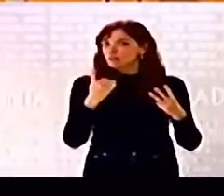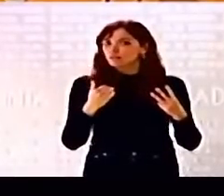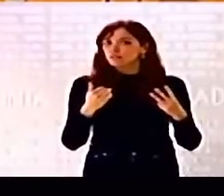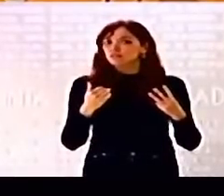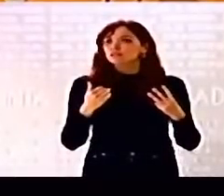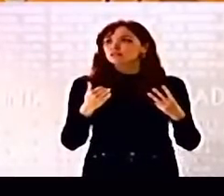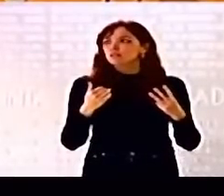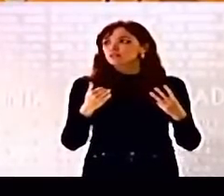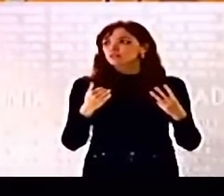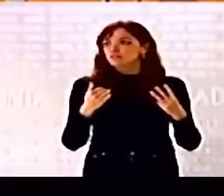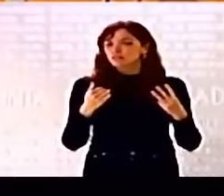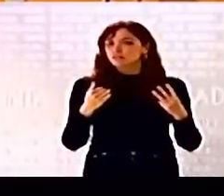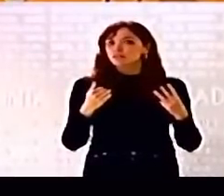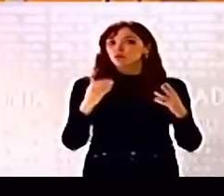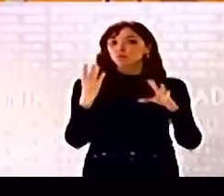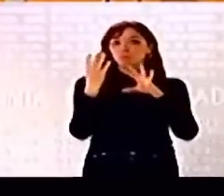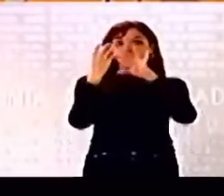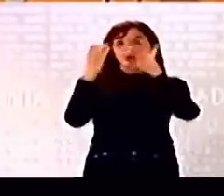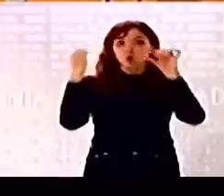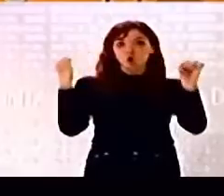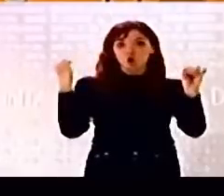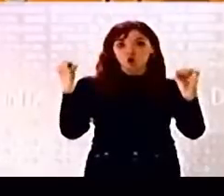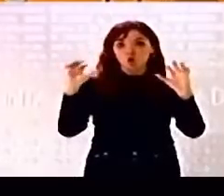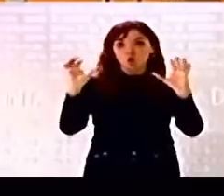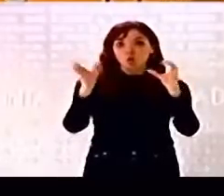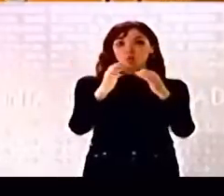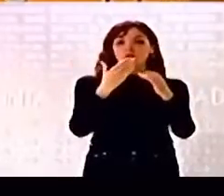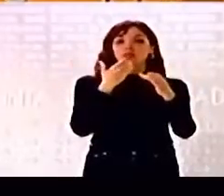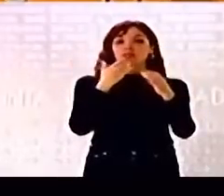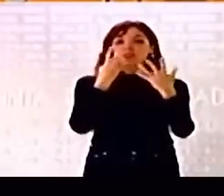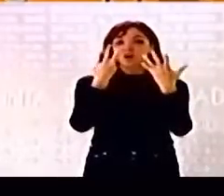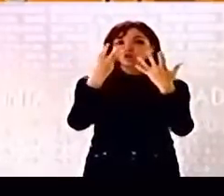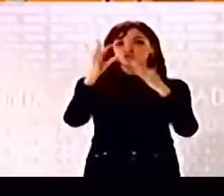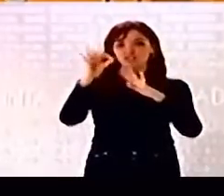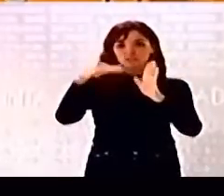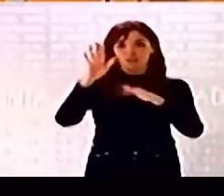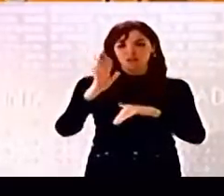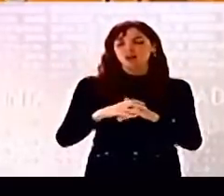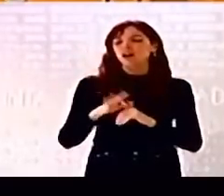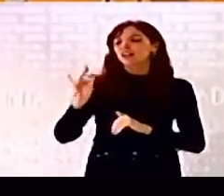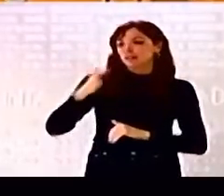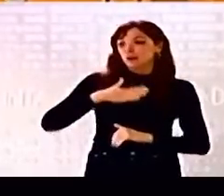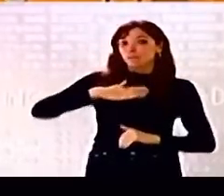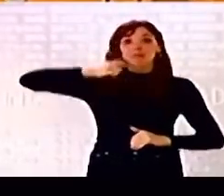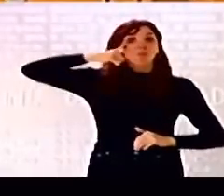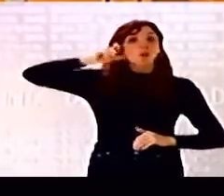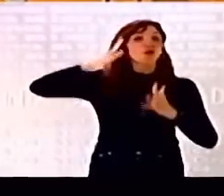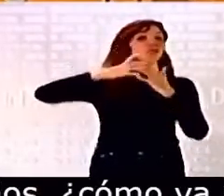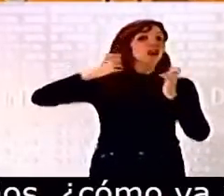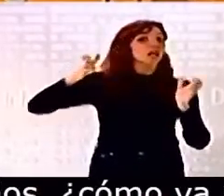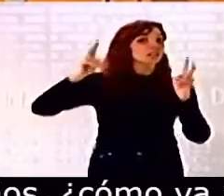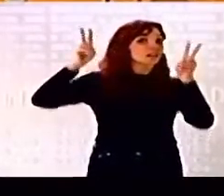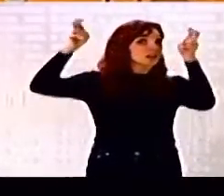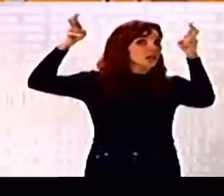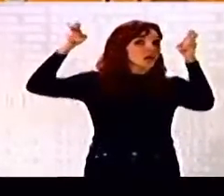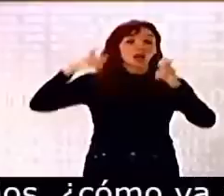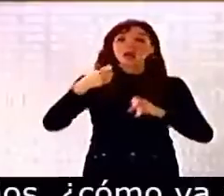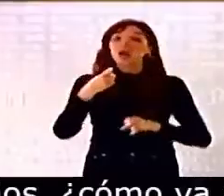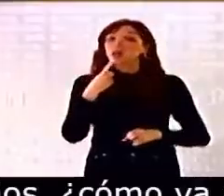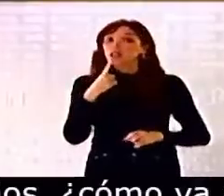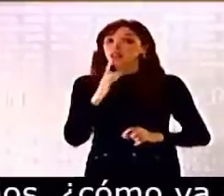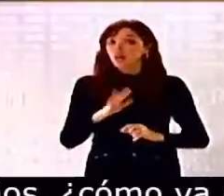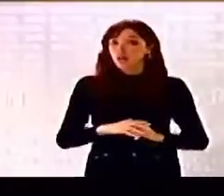El protocolo de vacunación a los mayores de 80 años. Ah, vale. Sí, bueno, en mi pueblo tienen un dicho que dicen el salchichón a